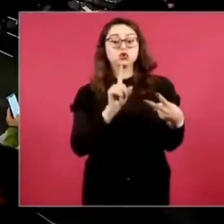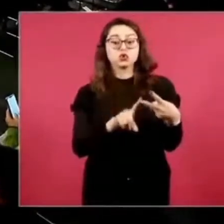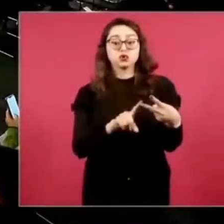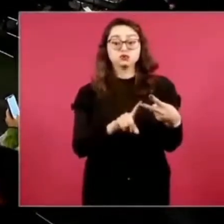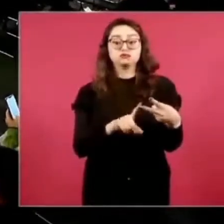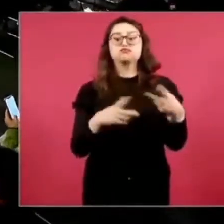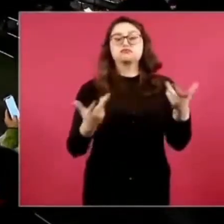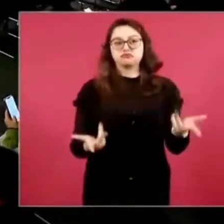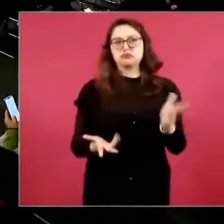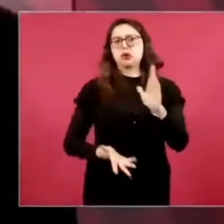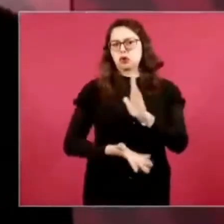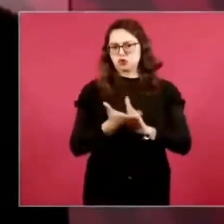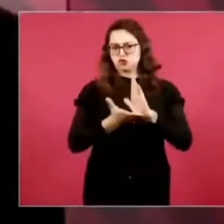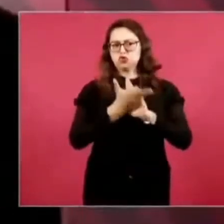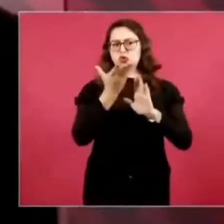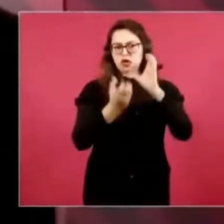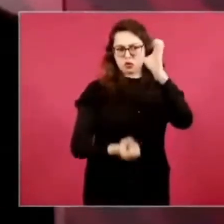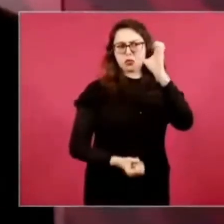nueva